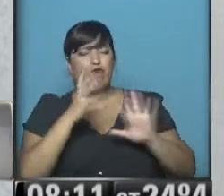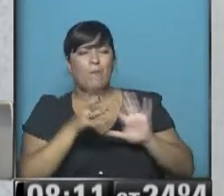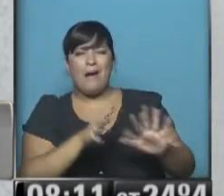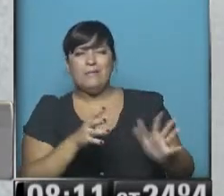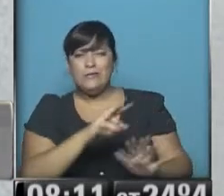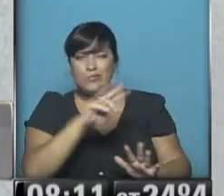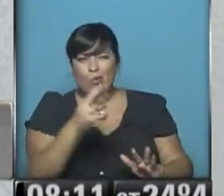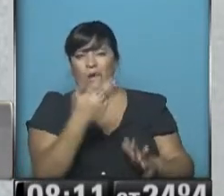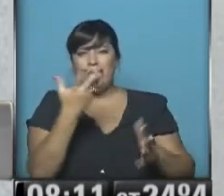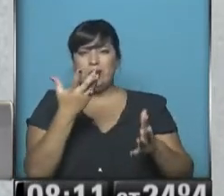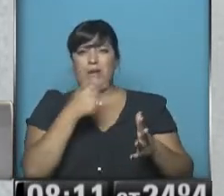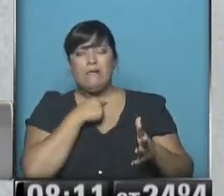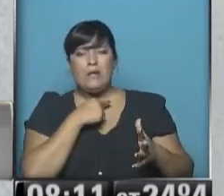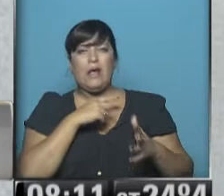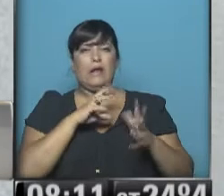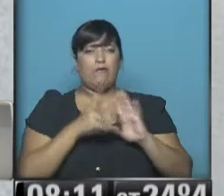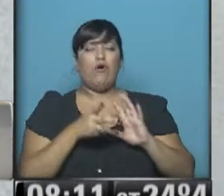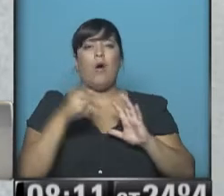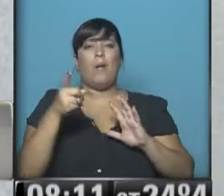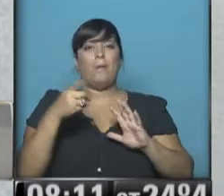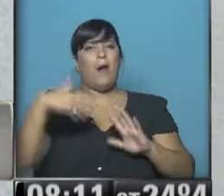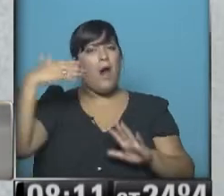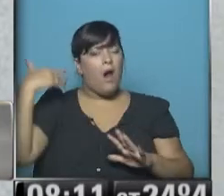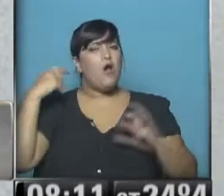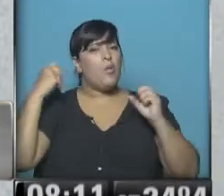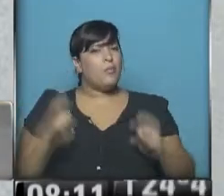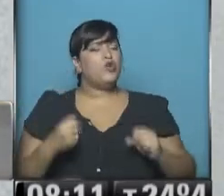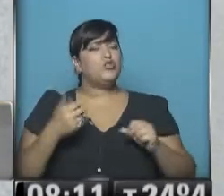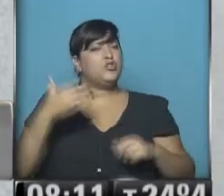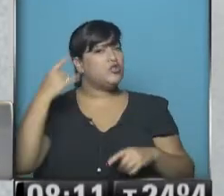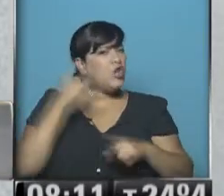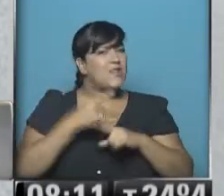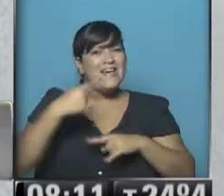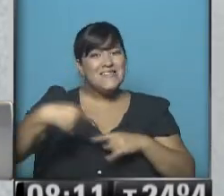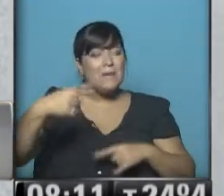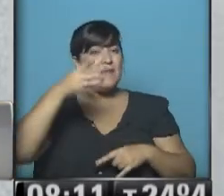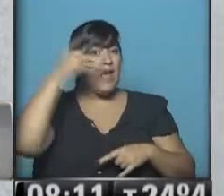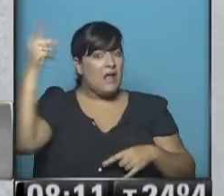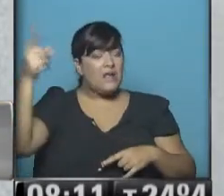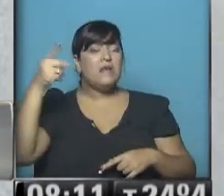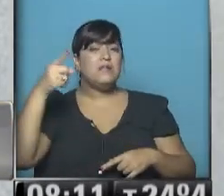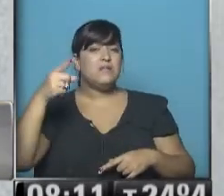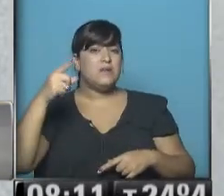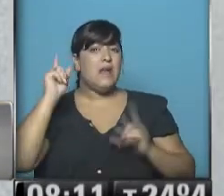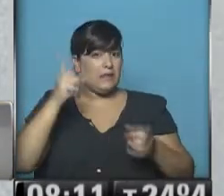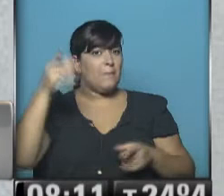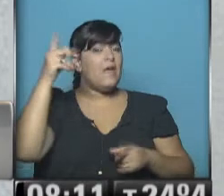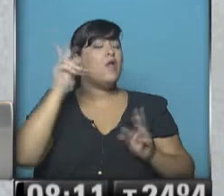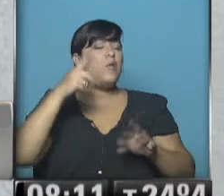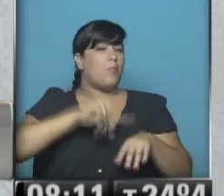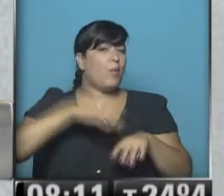tendiente a desacreditar la posición histórica permanente y legítima a nuestra presidenta y también del presidente néstor kirchner en su momento